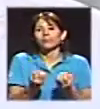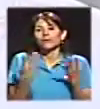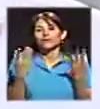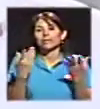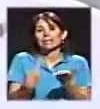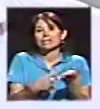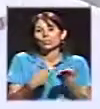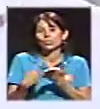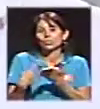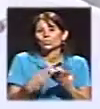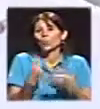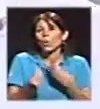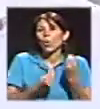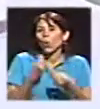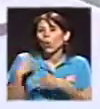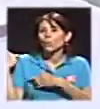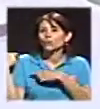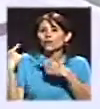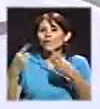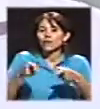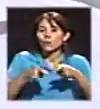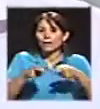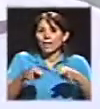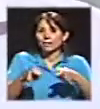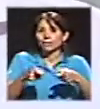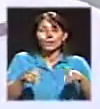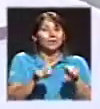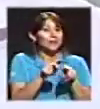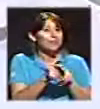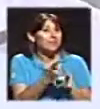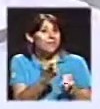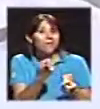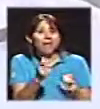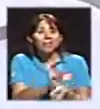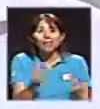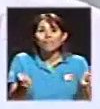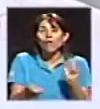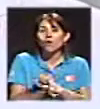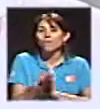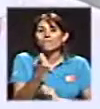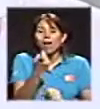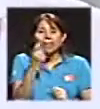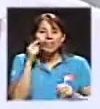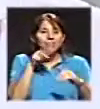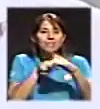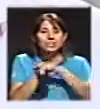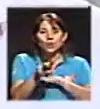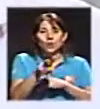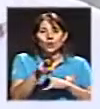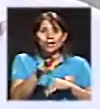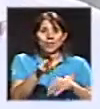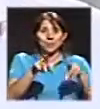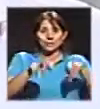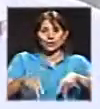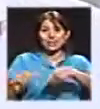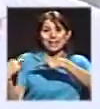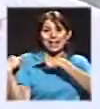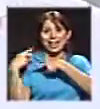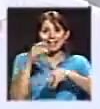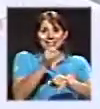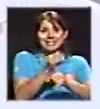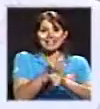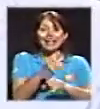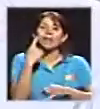se ha venido manejando y sobre la carencia de reformas y la falta de visión que han tenido las entidades, las personas encargadas de esa entidad